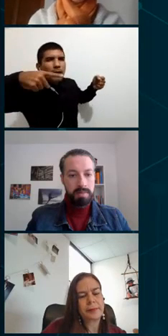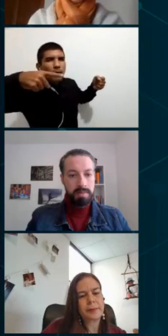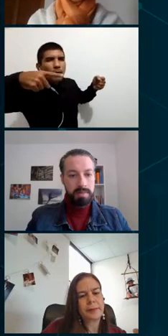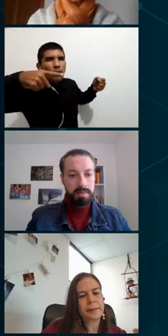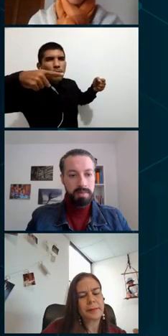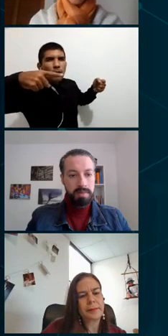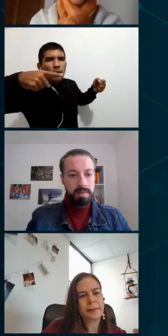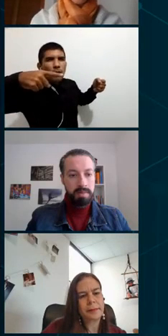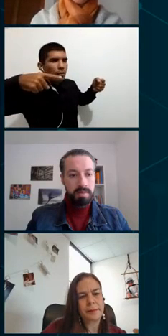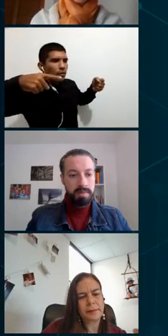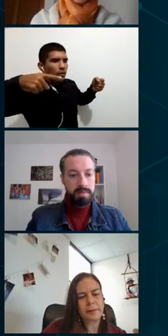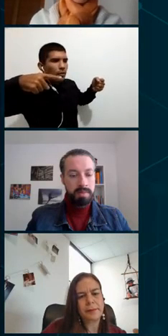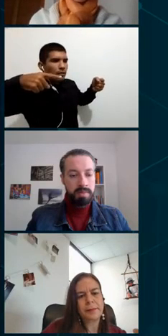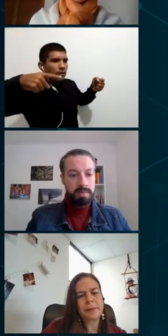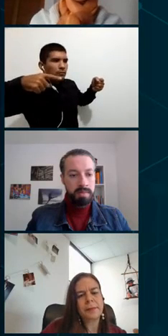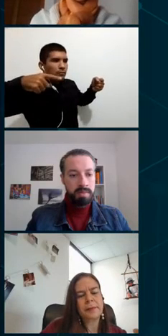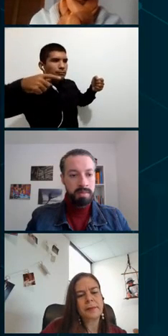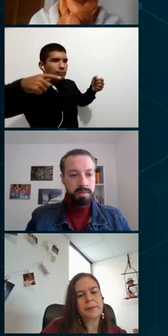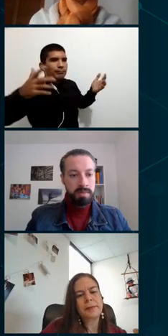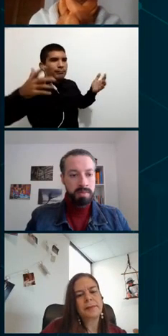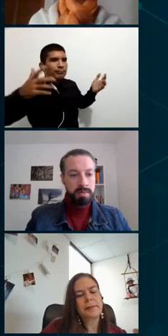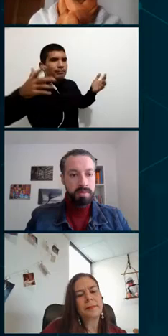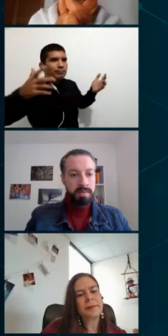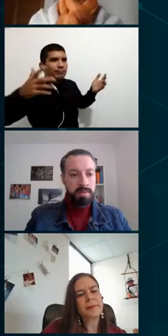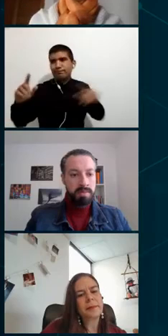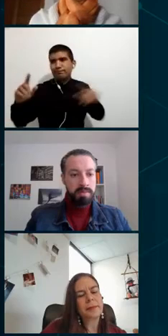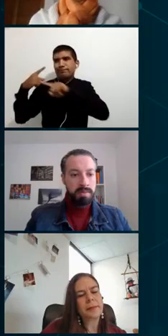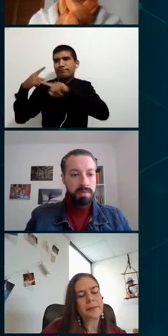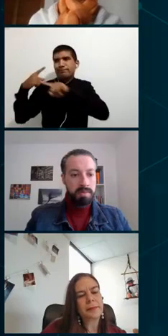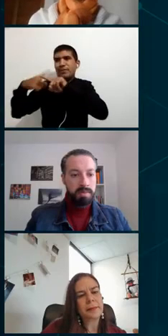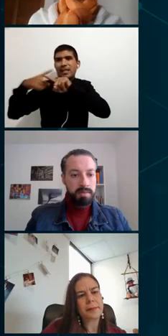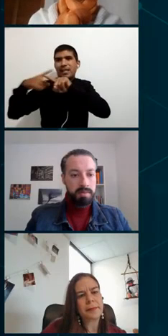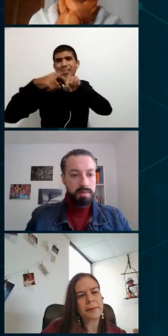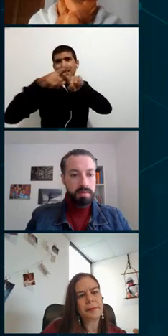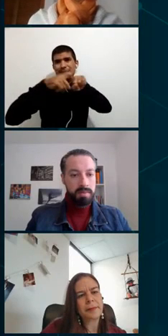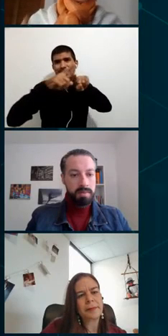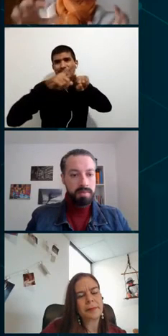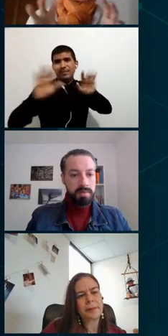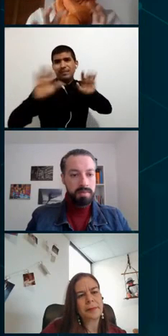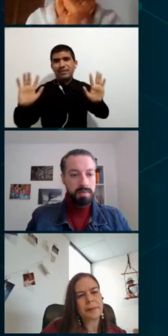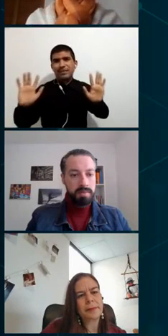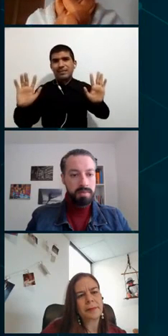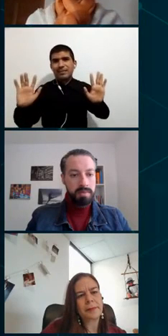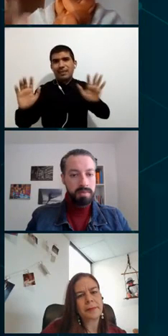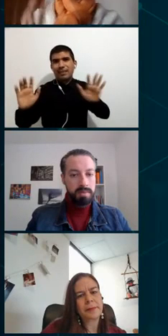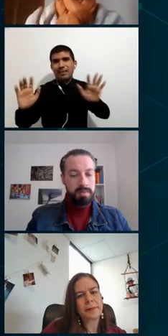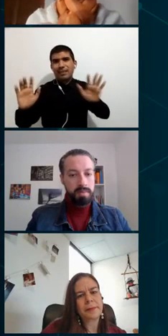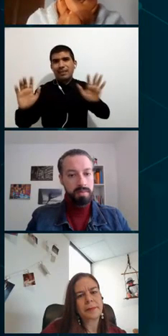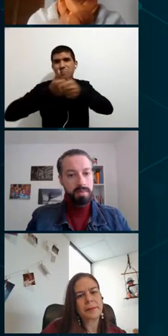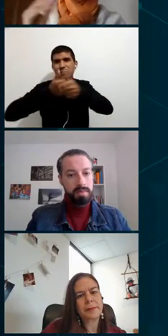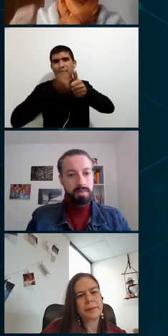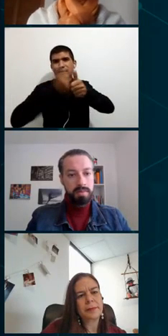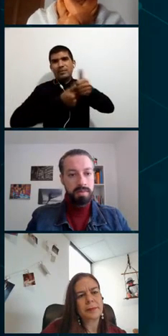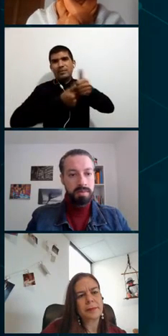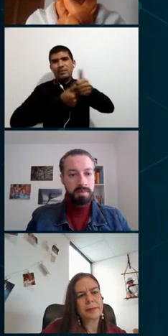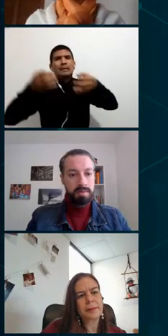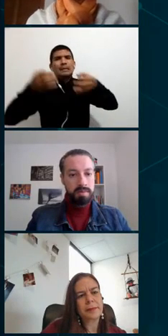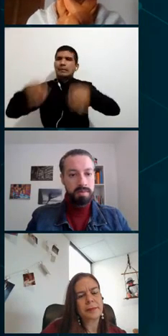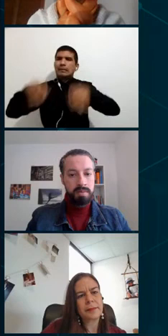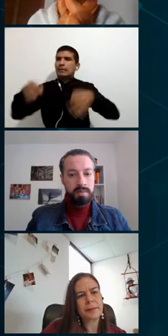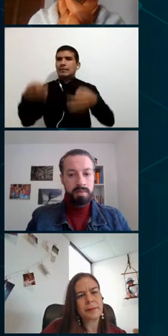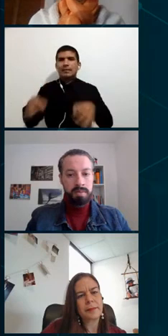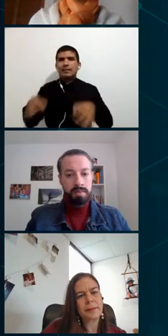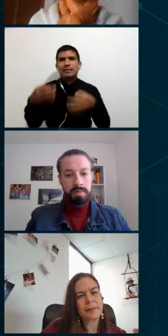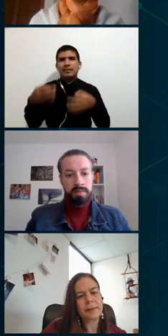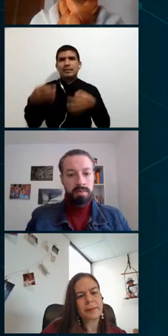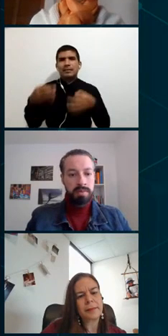salir de algo tan sencillo. Esa es la reflexión que queremos que se lleven para comenzar, para entrar a este ejercicio de entender ya el paso